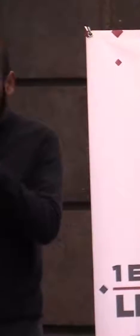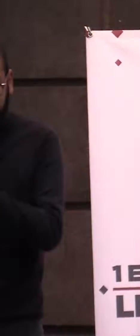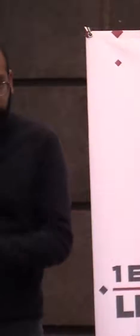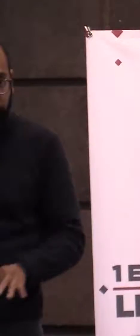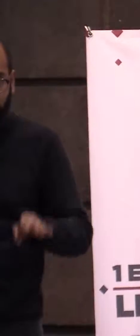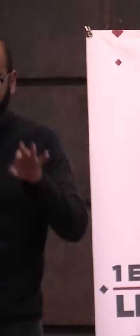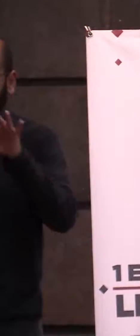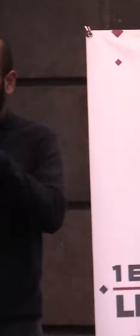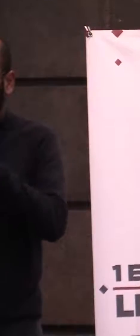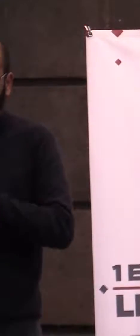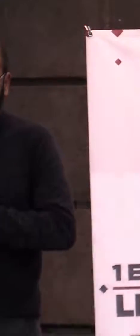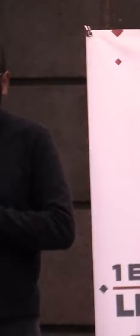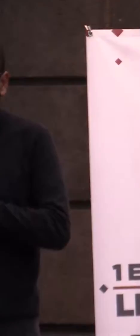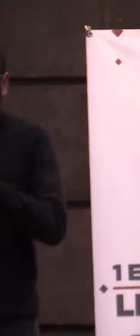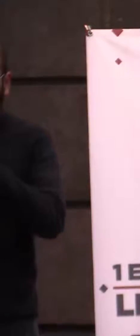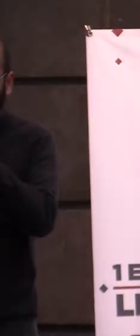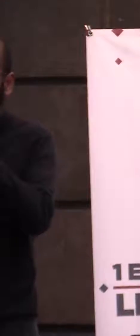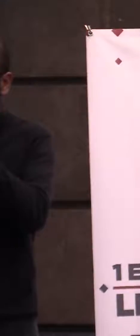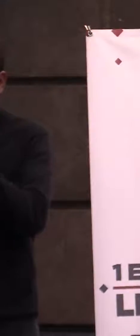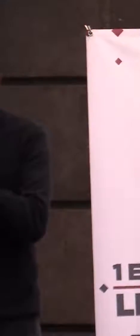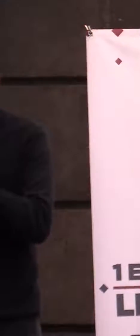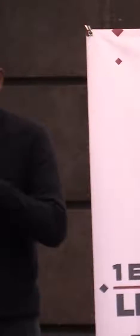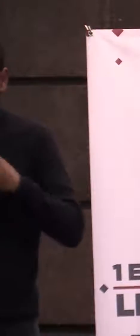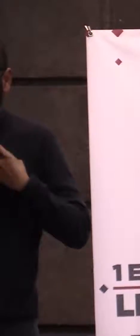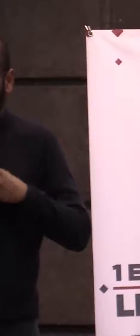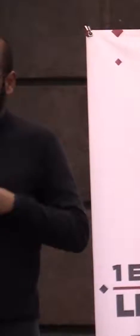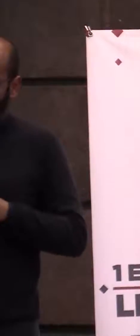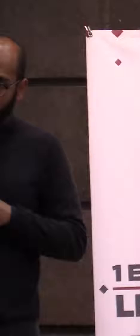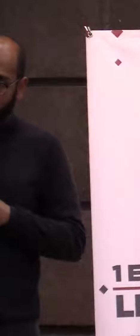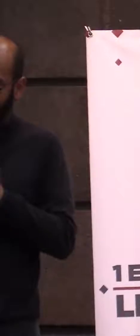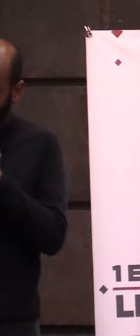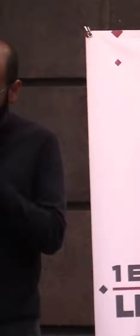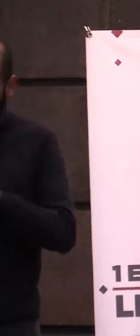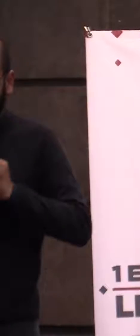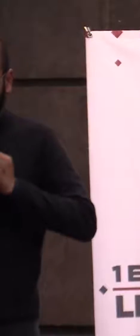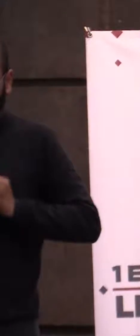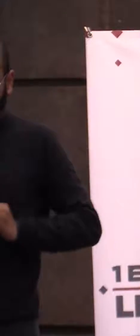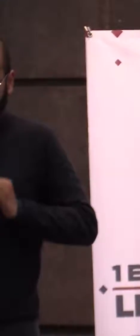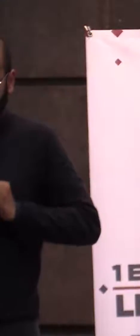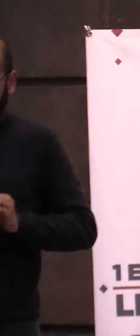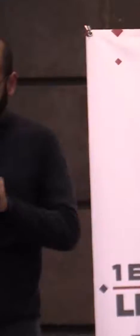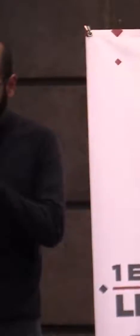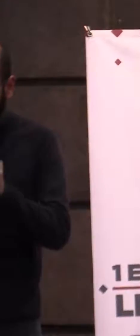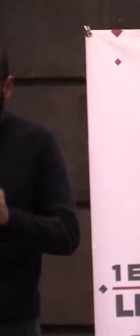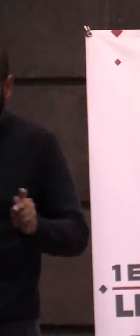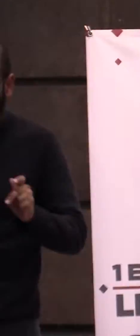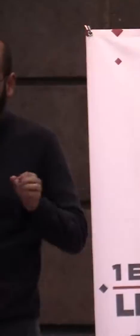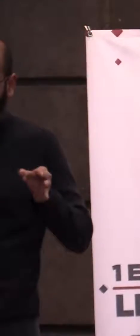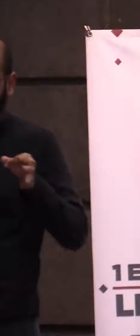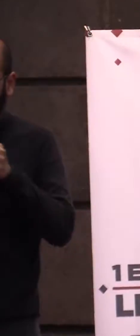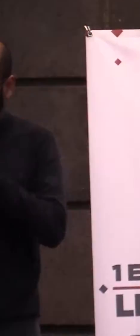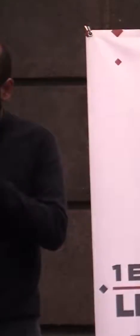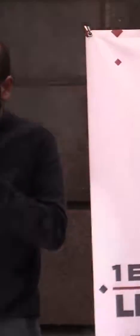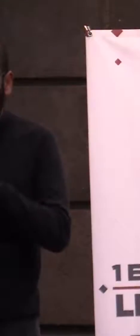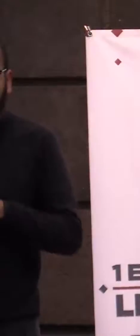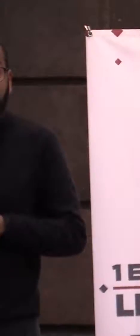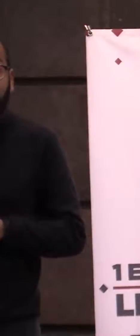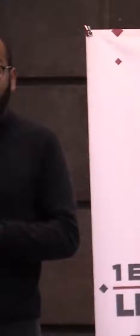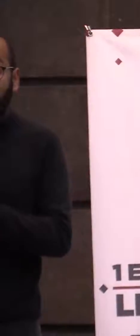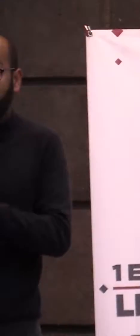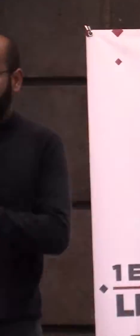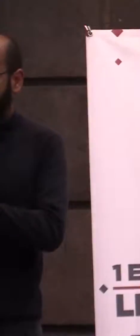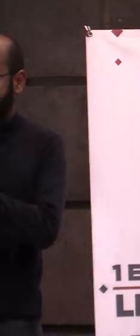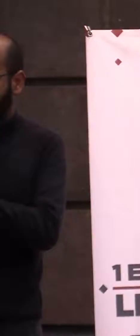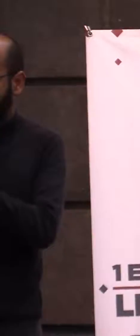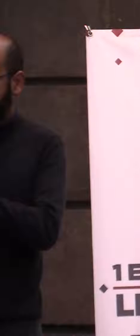las y los ciudadanos recobren la tranquilidad, la paz y la armonía. En esta cuarta